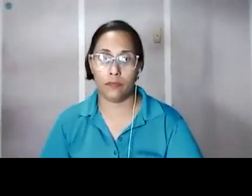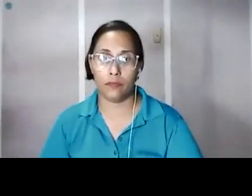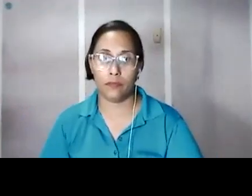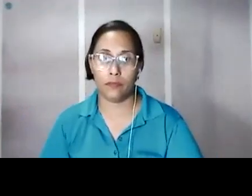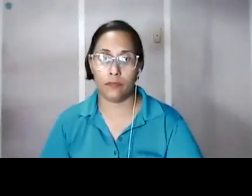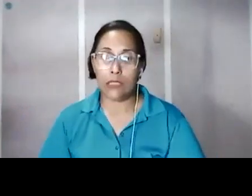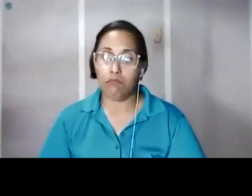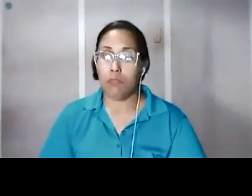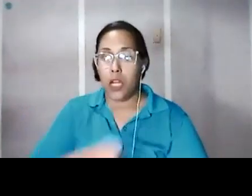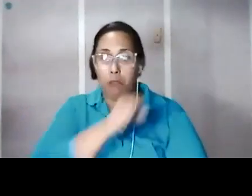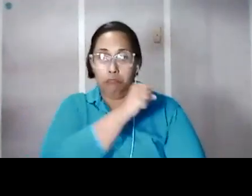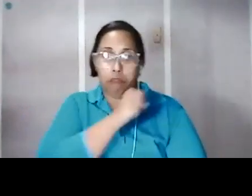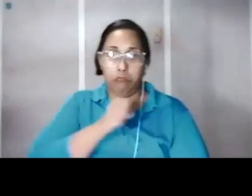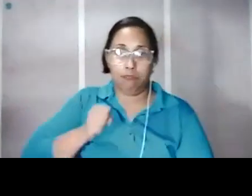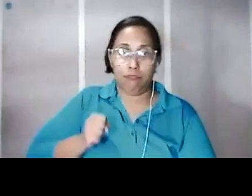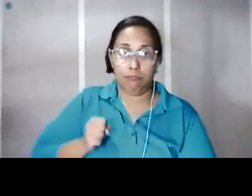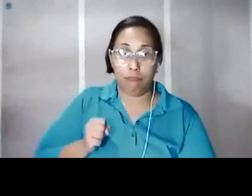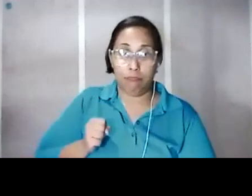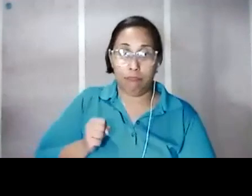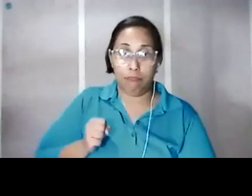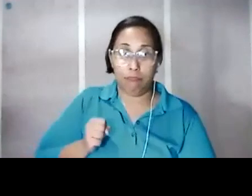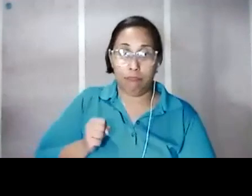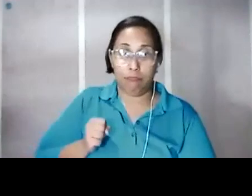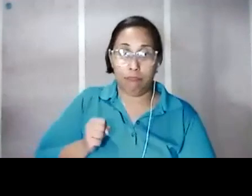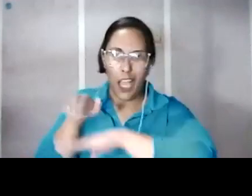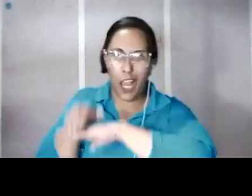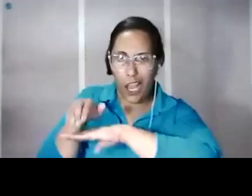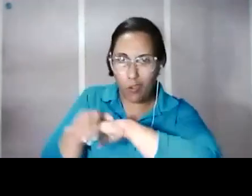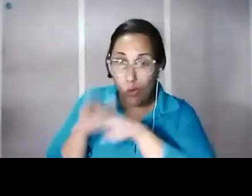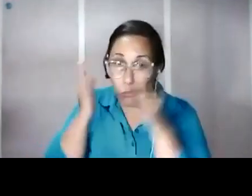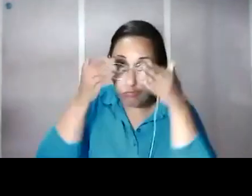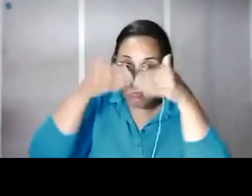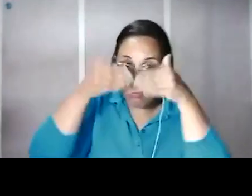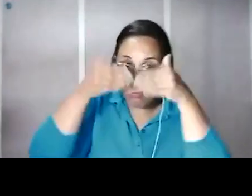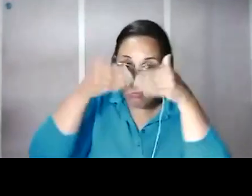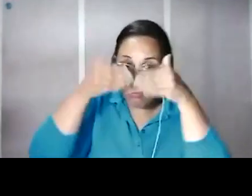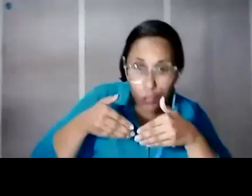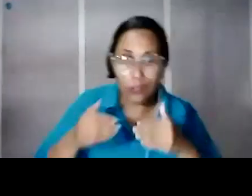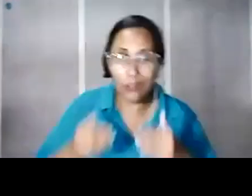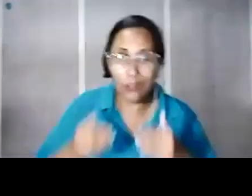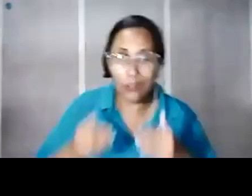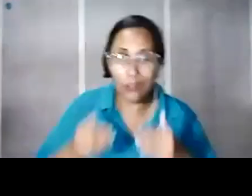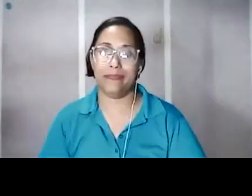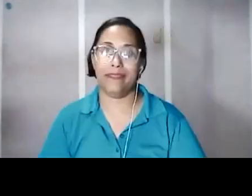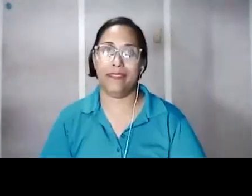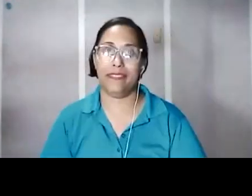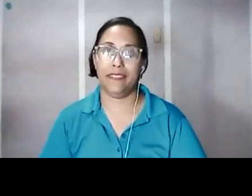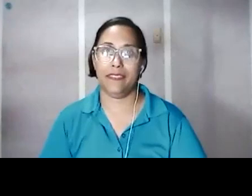el señor de la noche, el desorden, el campechano, bullanguero, ¿no?